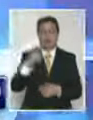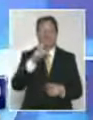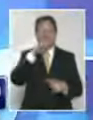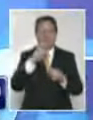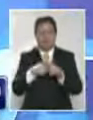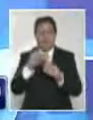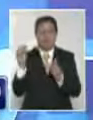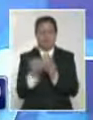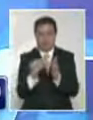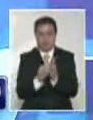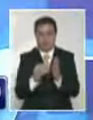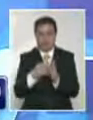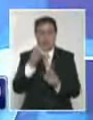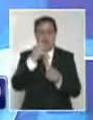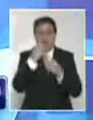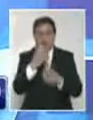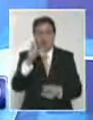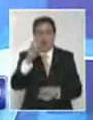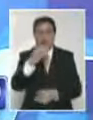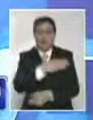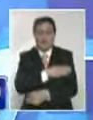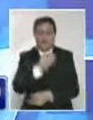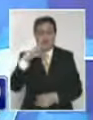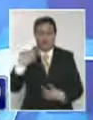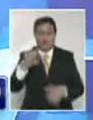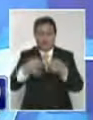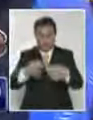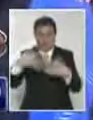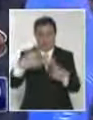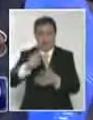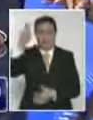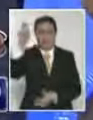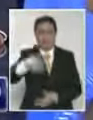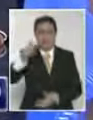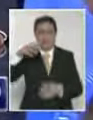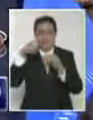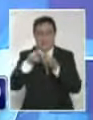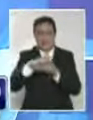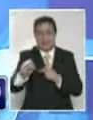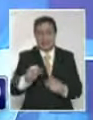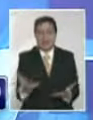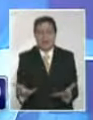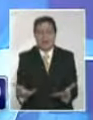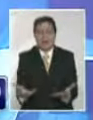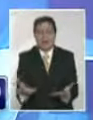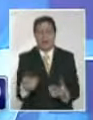nombres, confesos, los asesinos. Sobre ese tema, perdón, que interrumpa. Está todo confeso